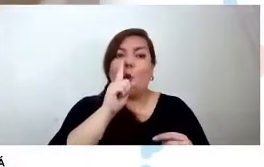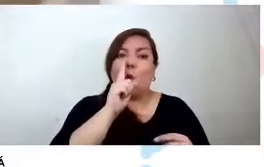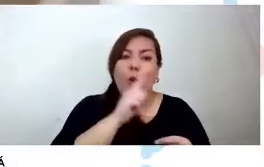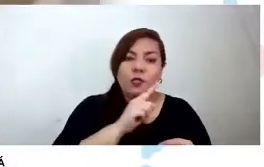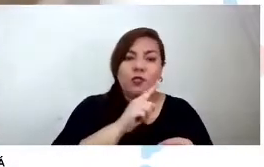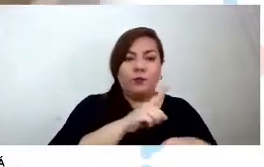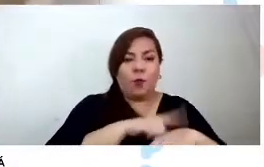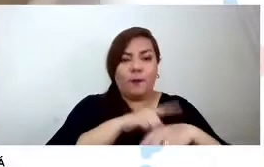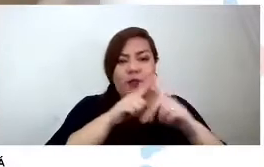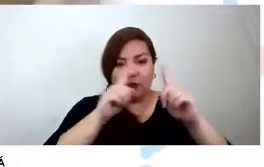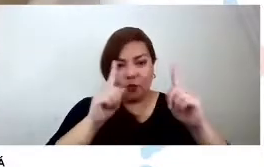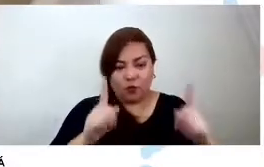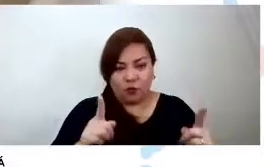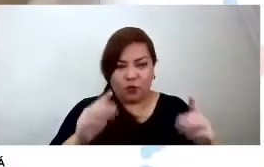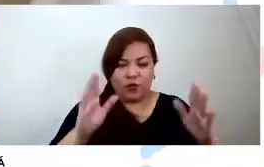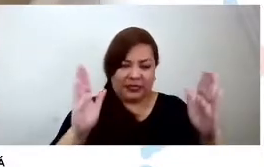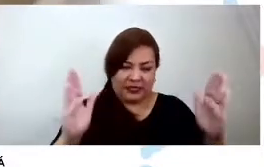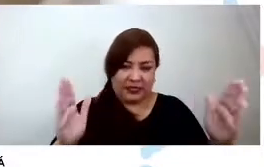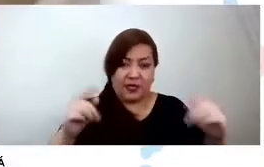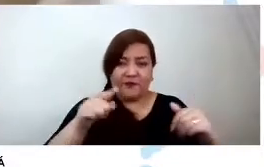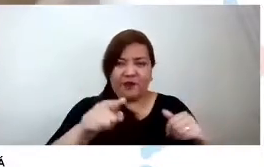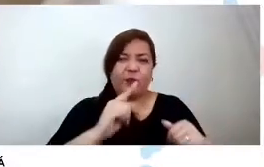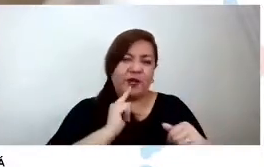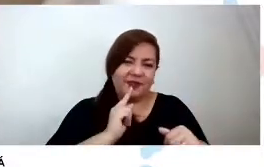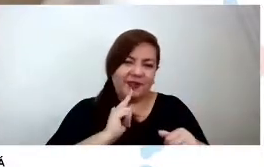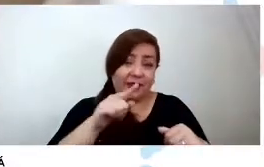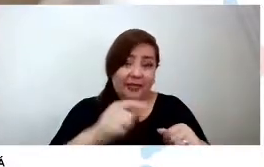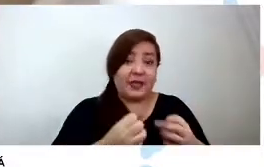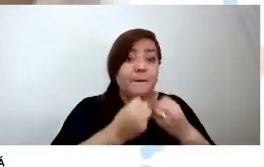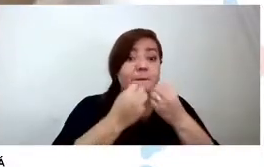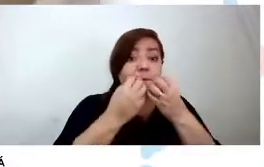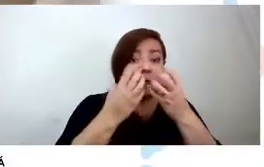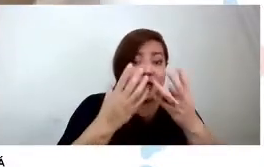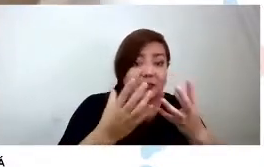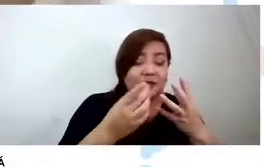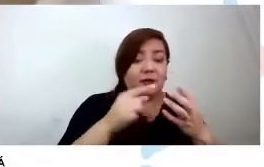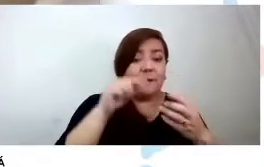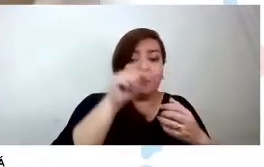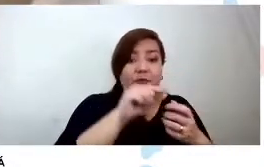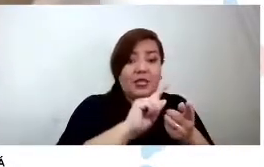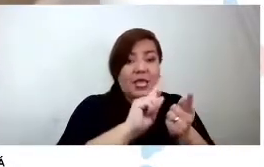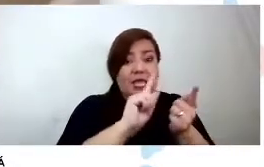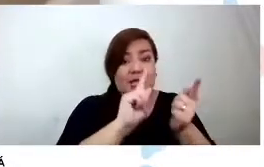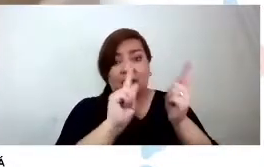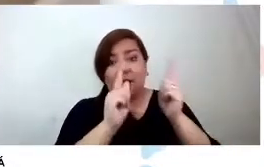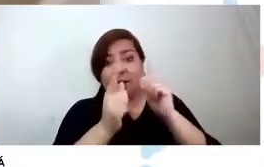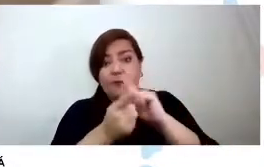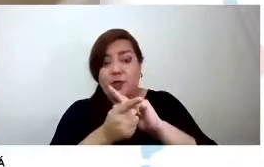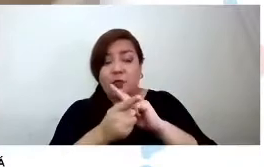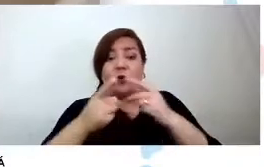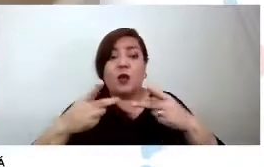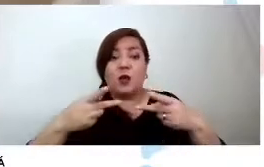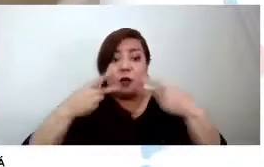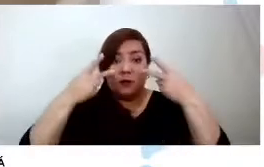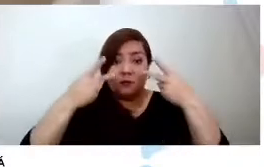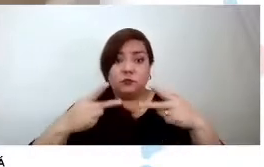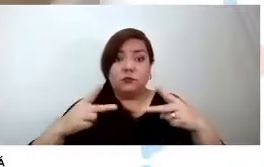Paleozoico, vamos a tener estas plantas proliferando y cambiando la atmósfera de la